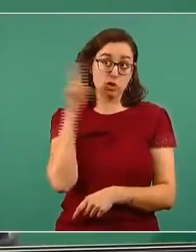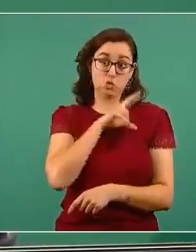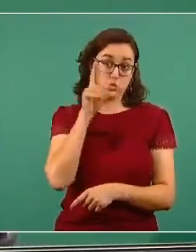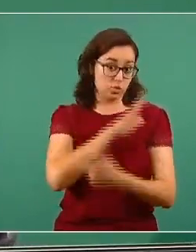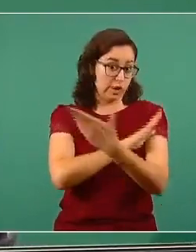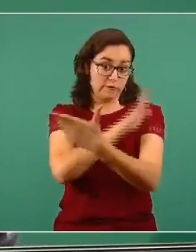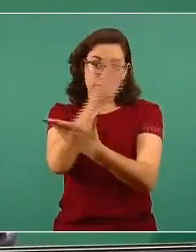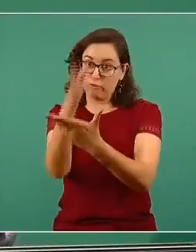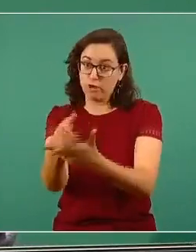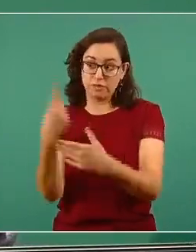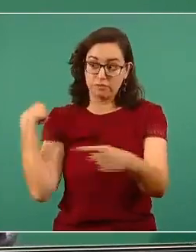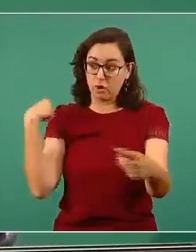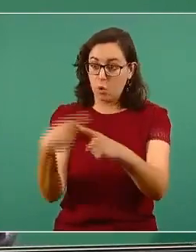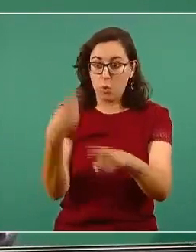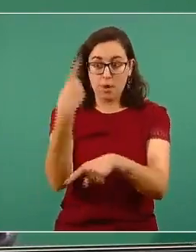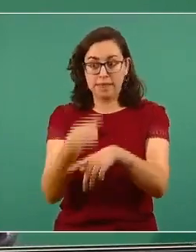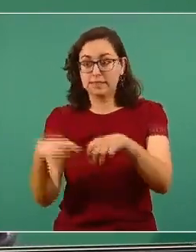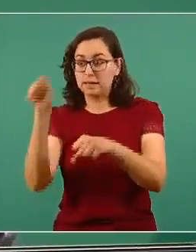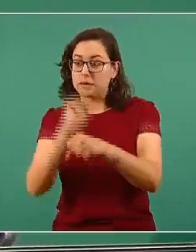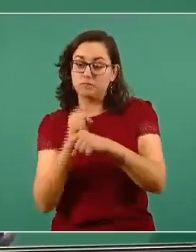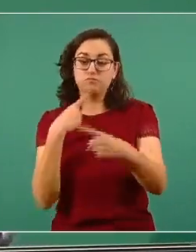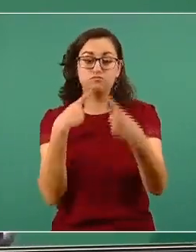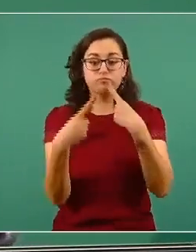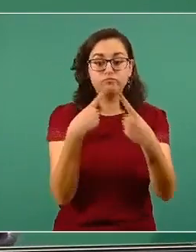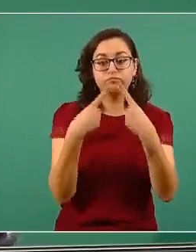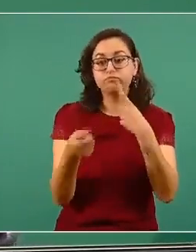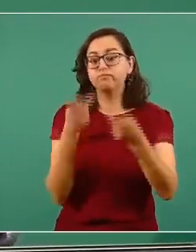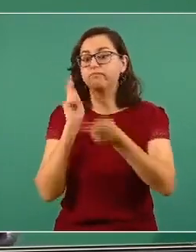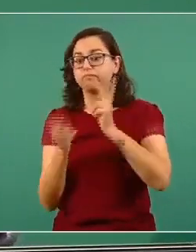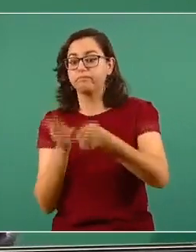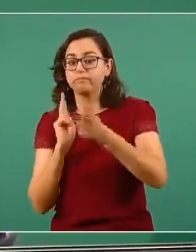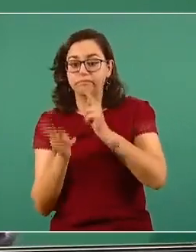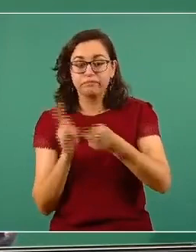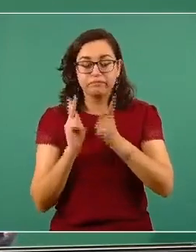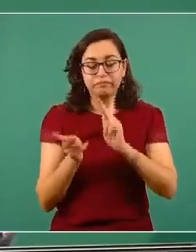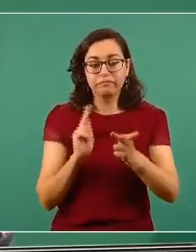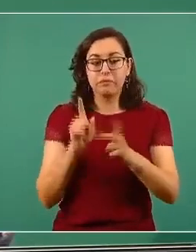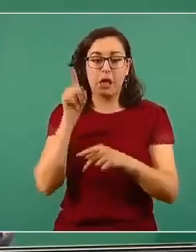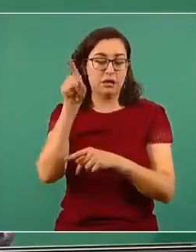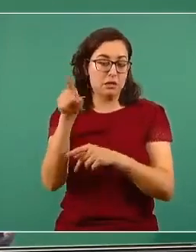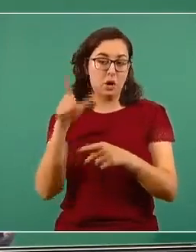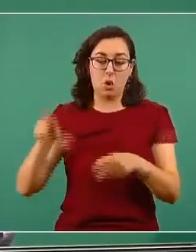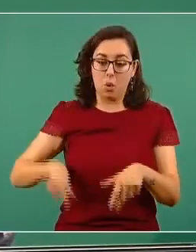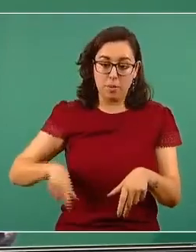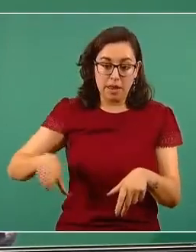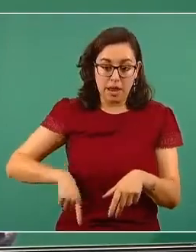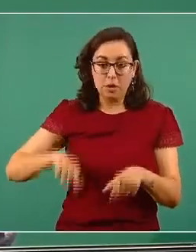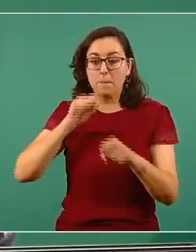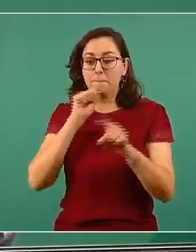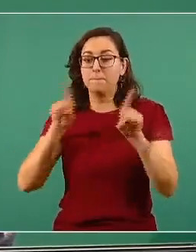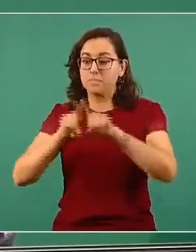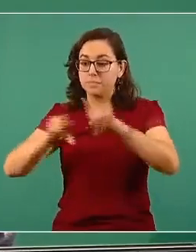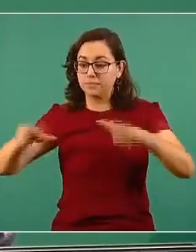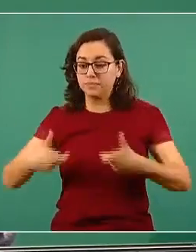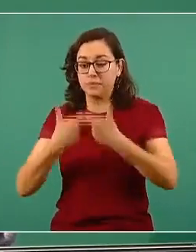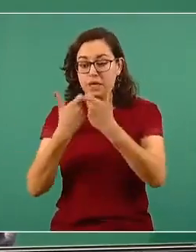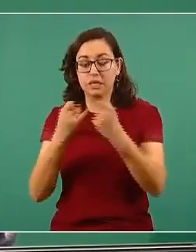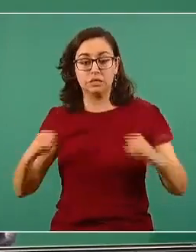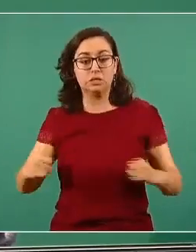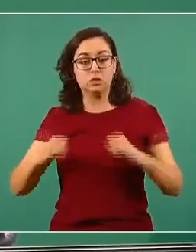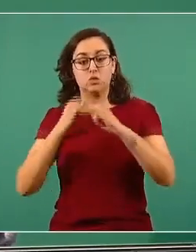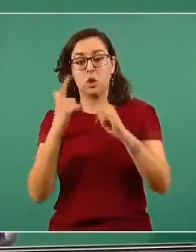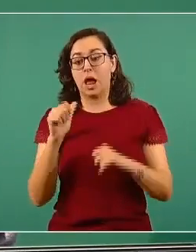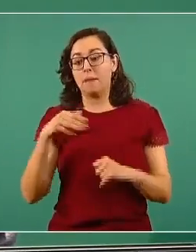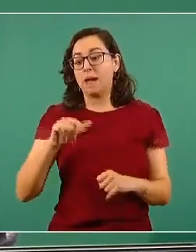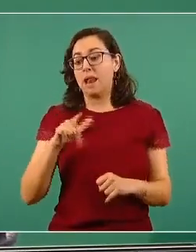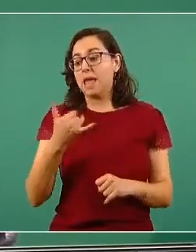semana platicando con los funcionarios rusos, tanto del gobierno como del Fondo Ruso de Inversión Directa, como del Instituto Gamaleya, y